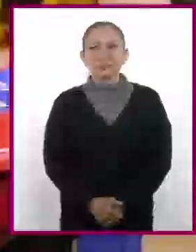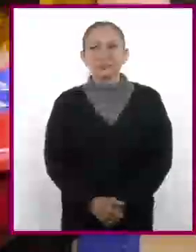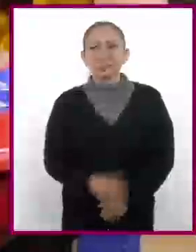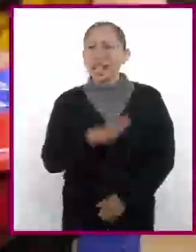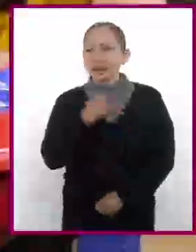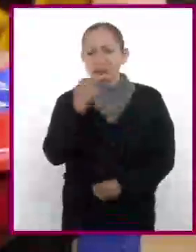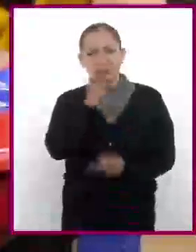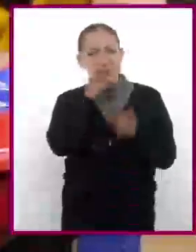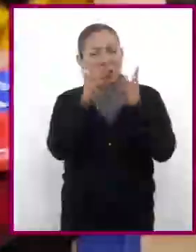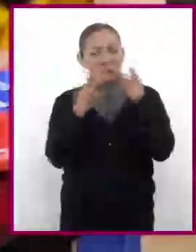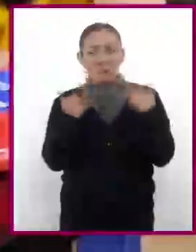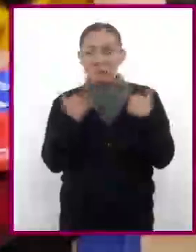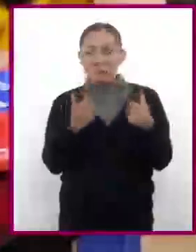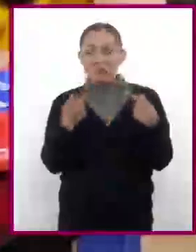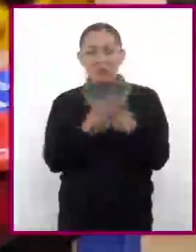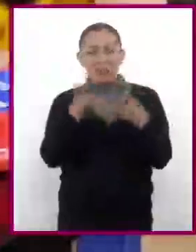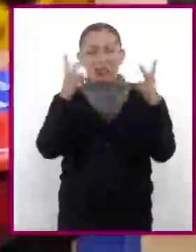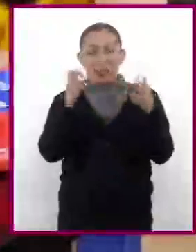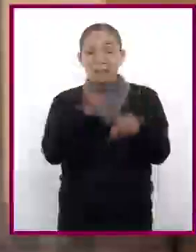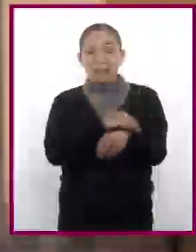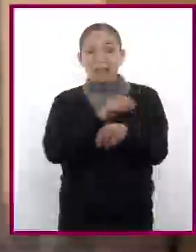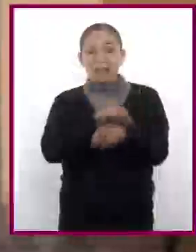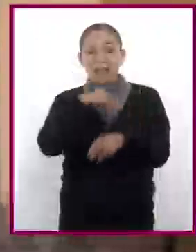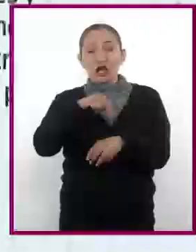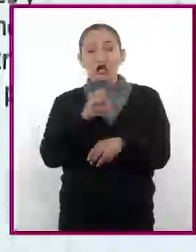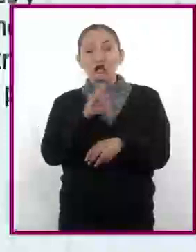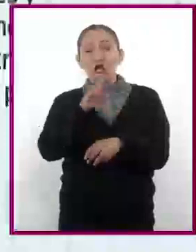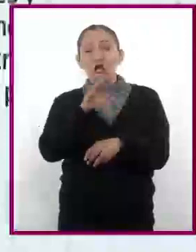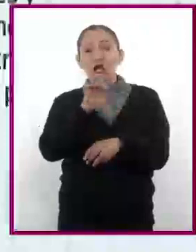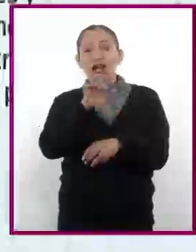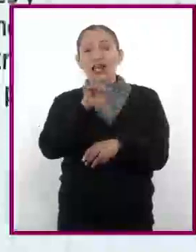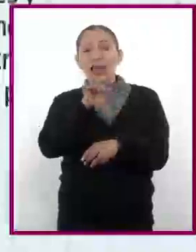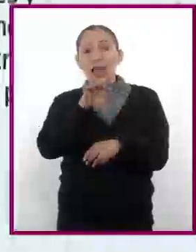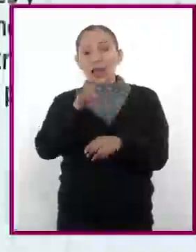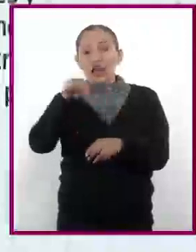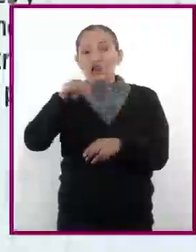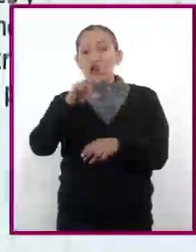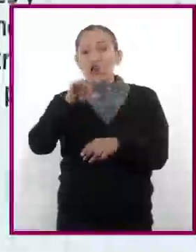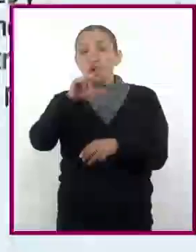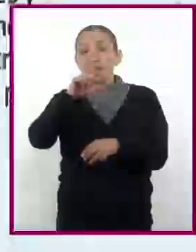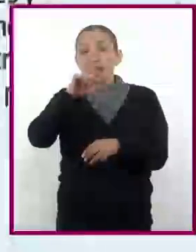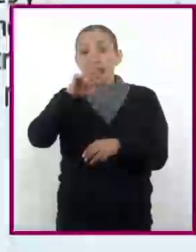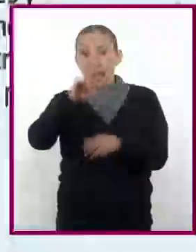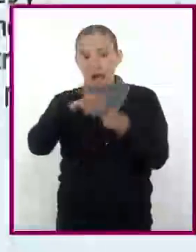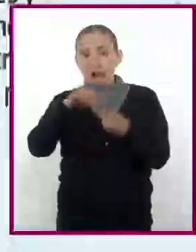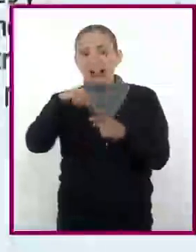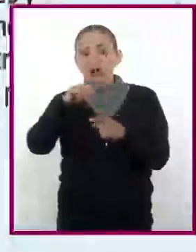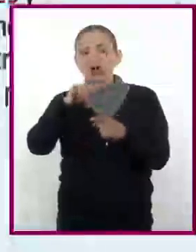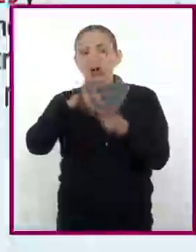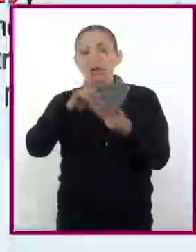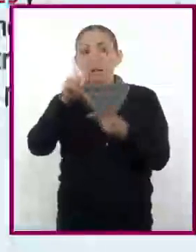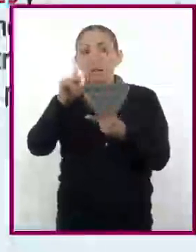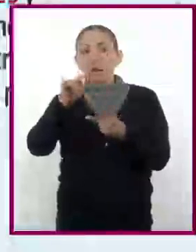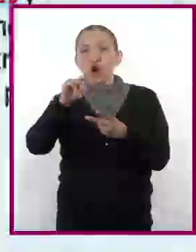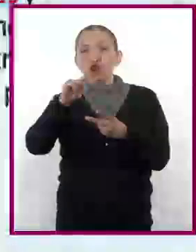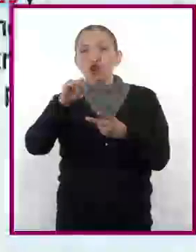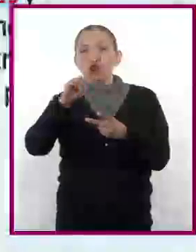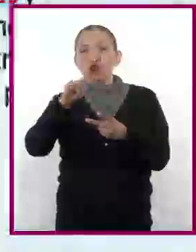Hay muchas palabras que no entiendo del tema sobre energía nuclear, como núcleo, neutrones y